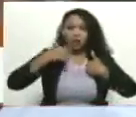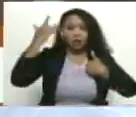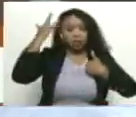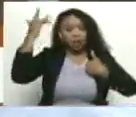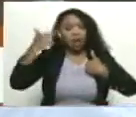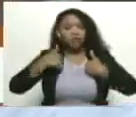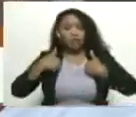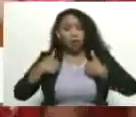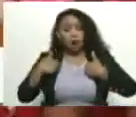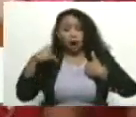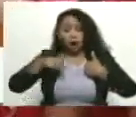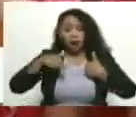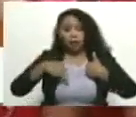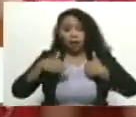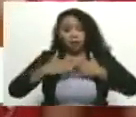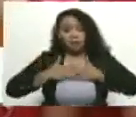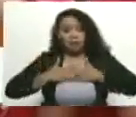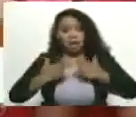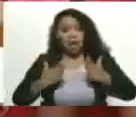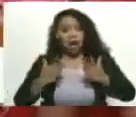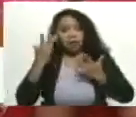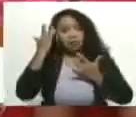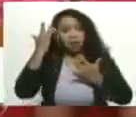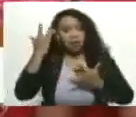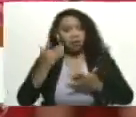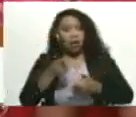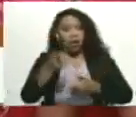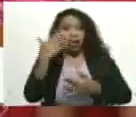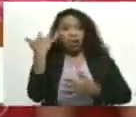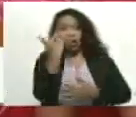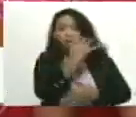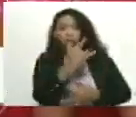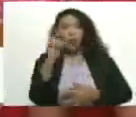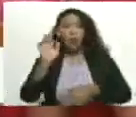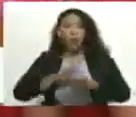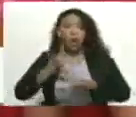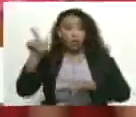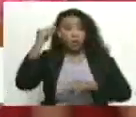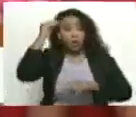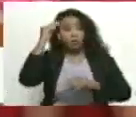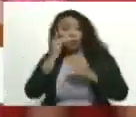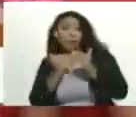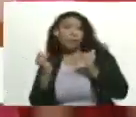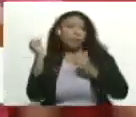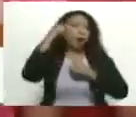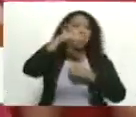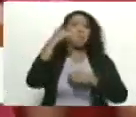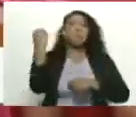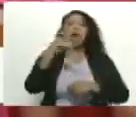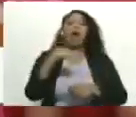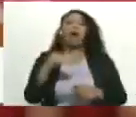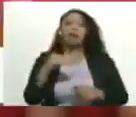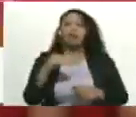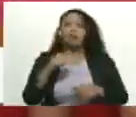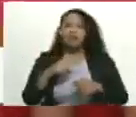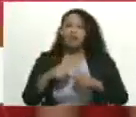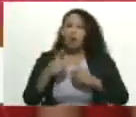y yo he venido a ofrecerte mi inteligencia. Porque ellos se creen superiores a nosotros. Pero ¿cómo llegan a las comunidades